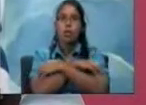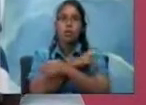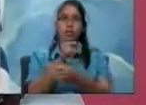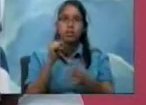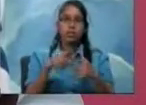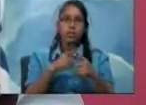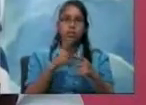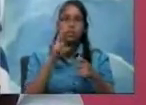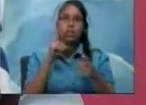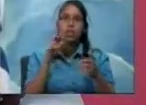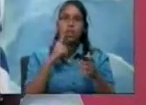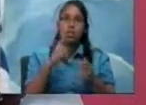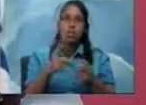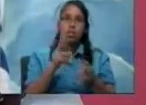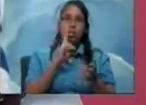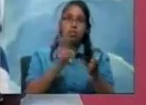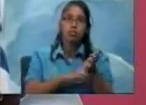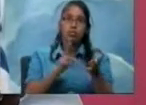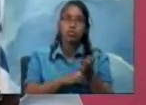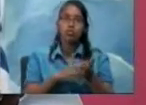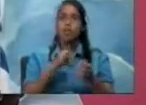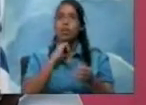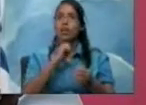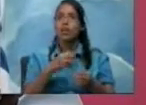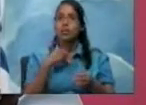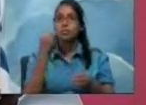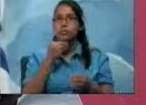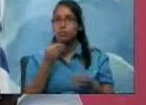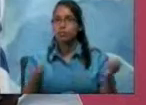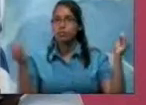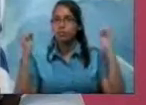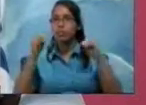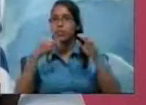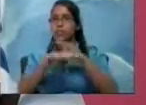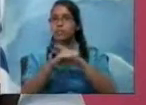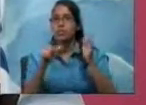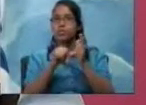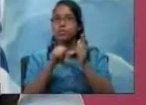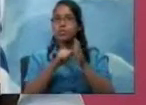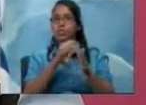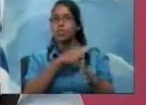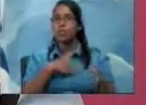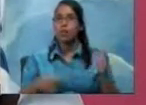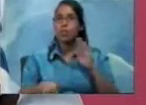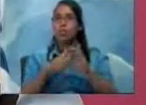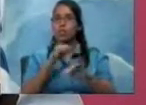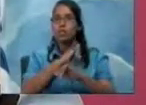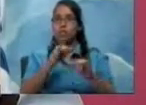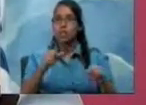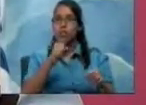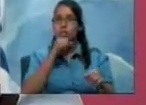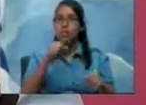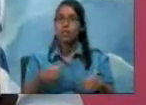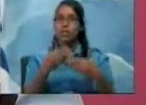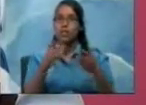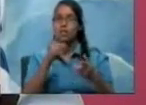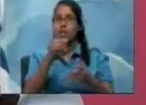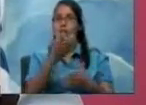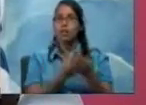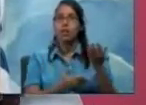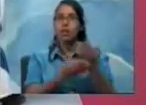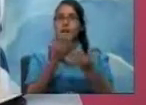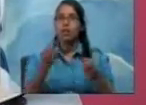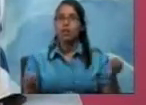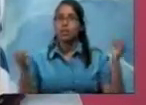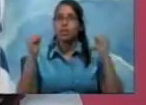digo cuando eras más joven te ceñías e ibas a donde querías mas cuando ya seas di extenderás tus manos y te